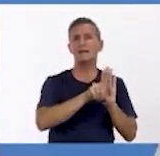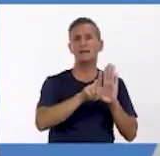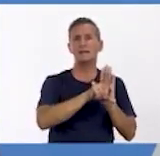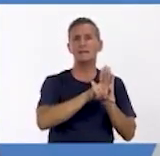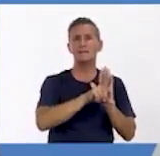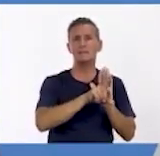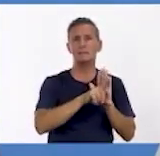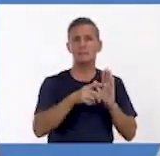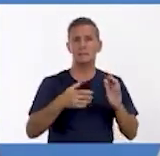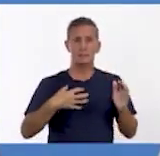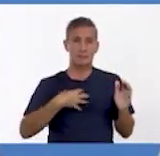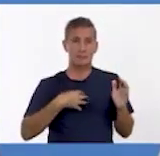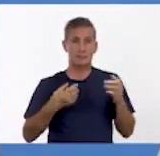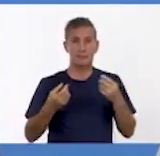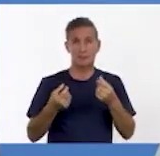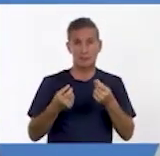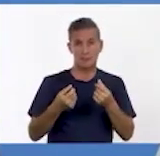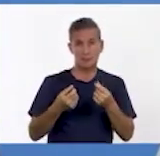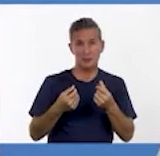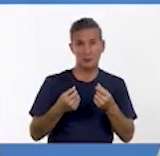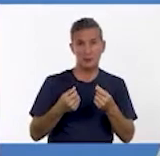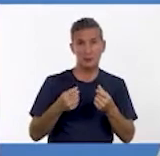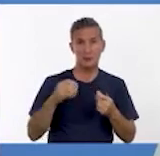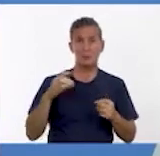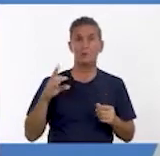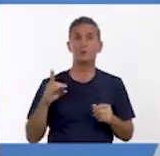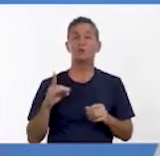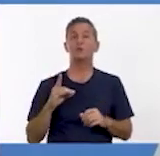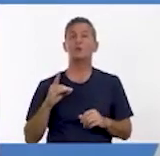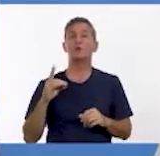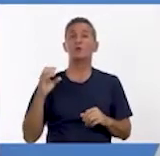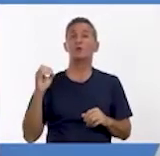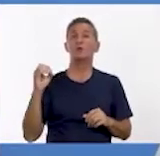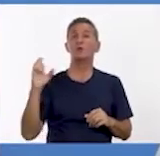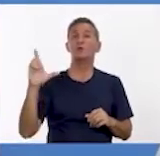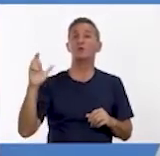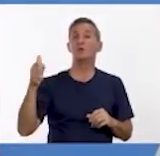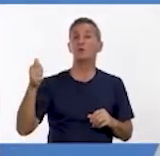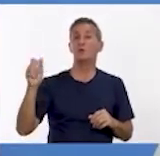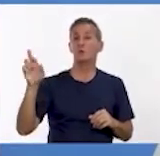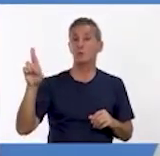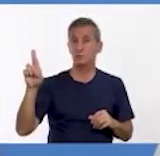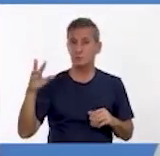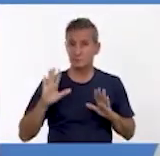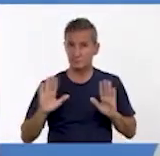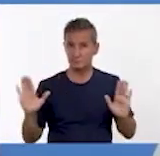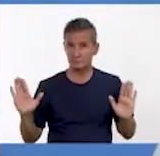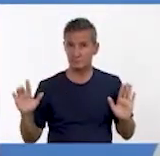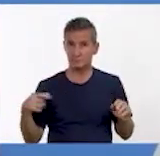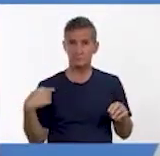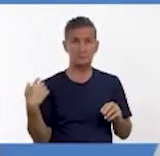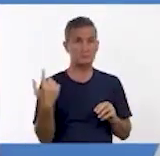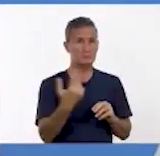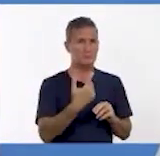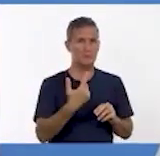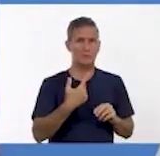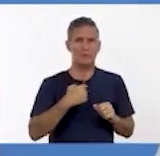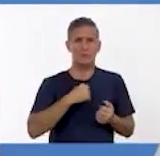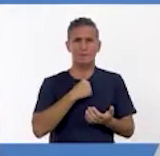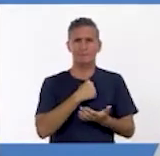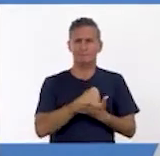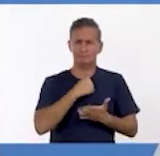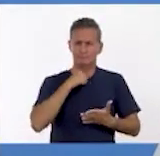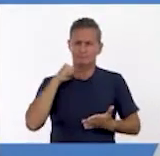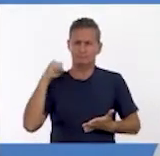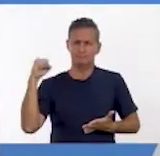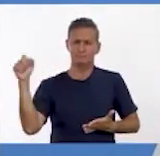un conjunto de medidas que fueron a la agricultura y que fueron a todos los sectores. Y nosotros salimos airosos, vencimos esa